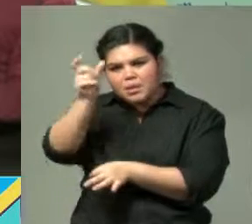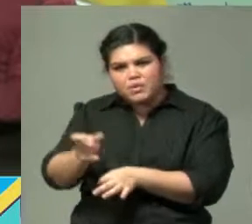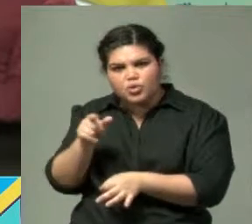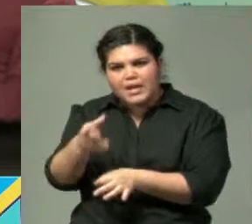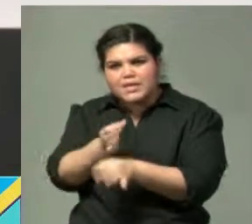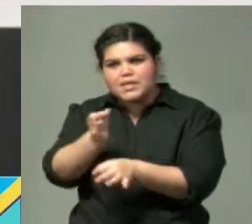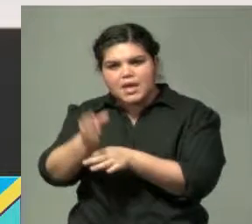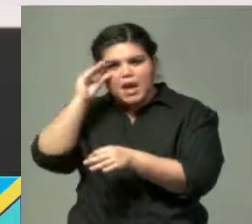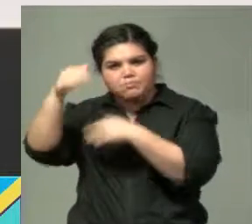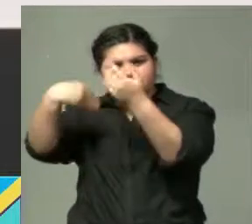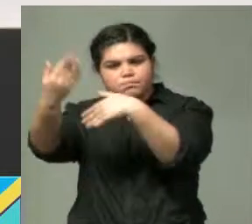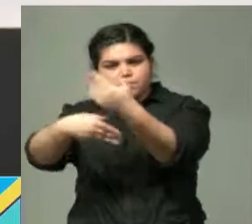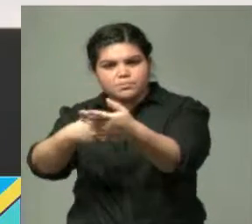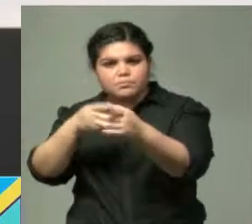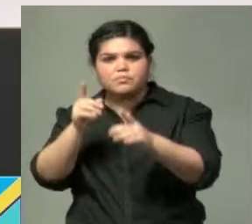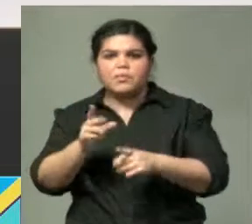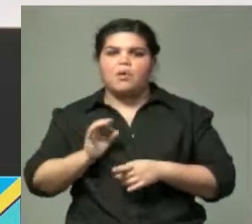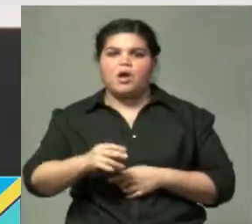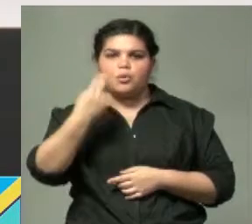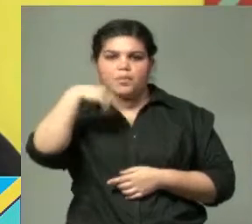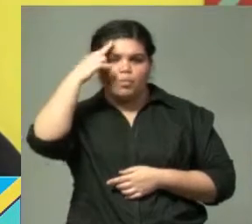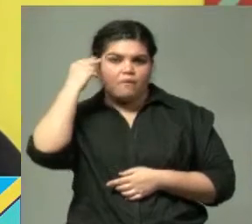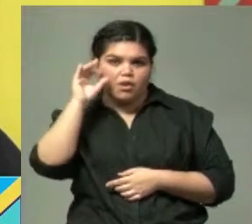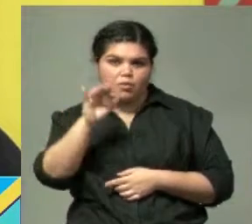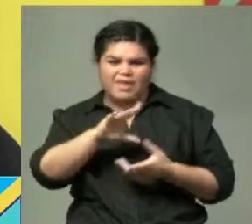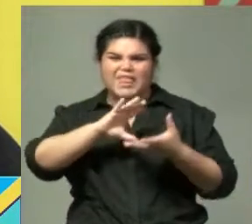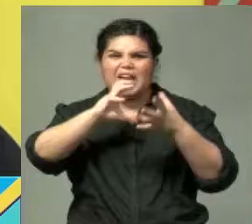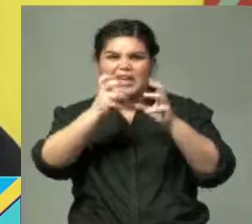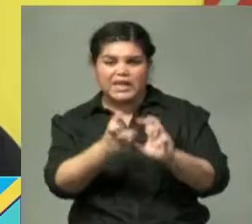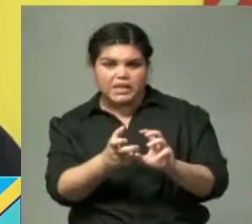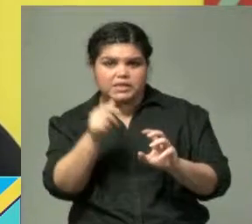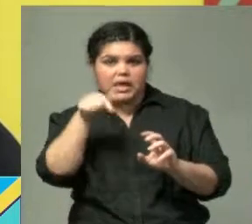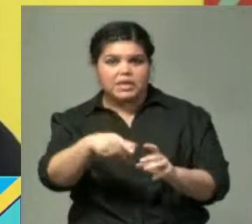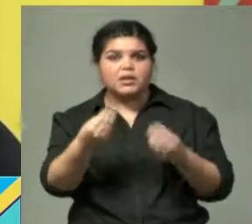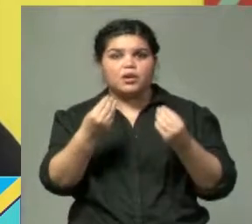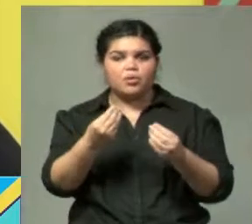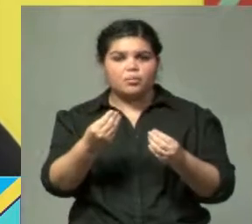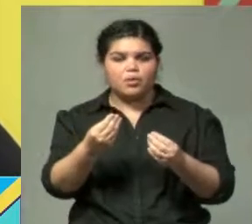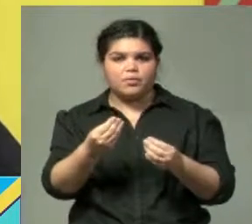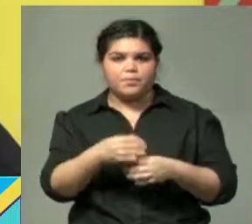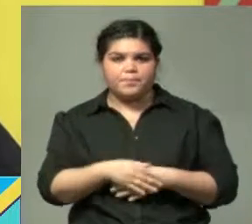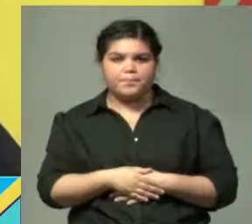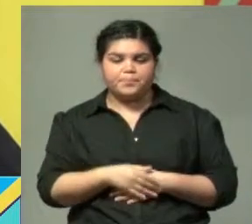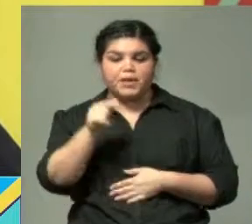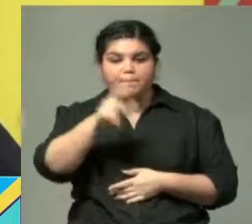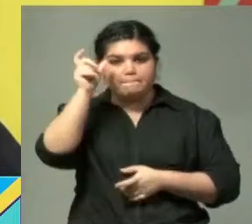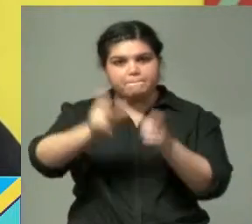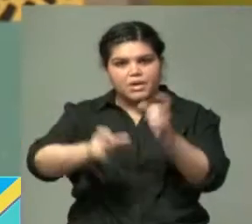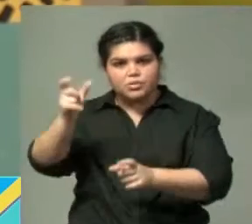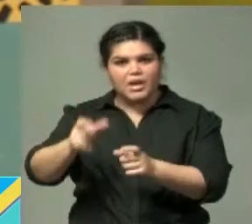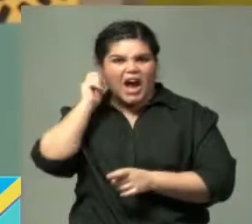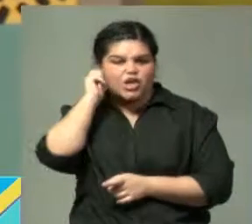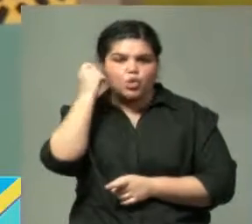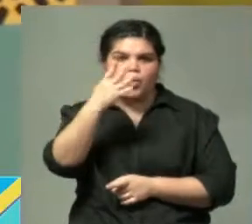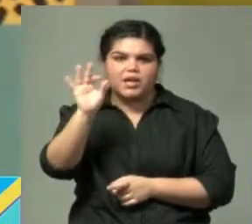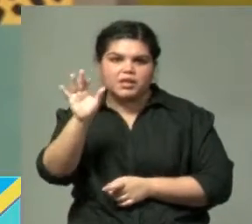la gran crisis de los 90 en cuanto a la empleabilidad fue eso, fue que el shock que sufrió mucha gente que con 40,